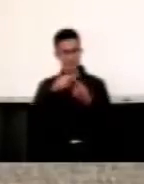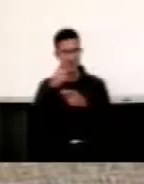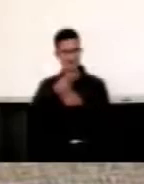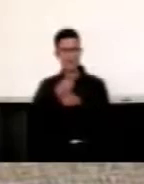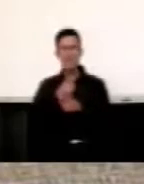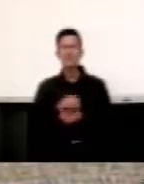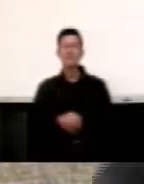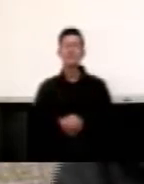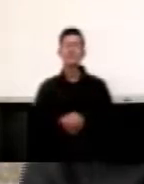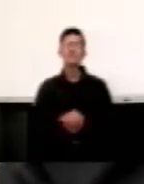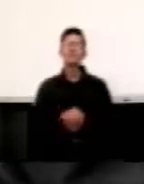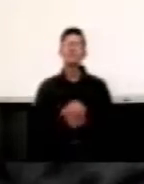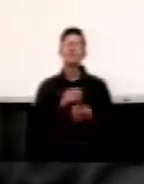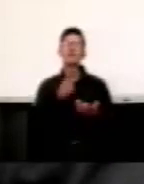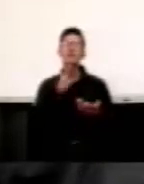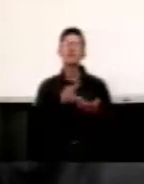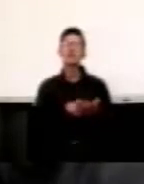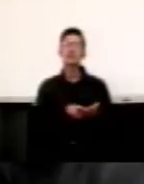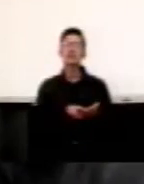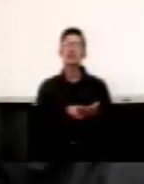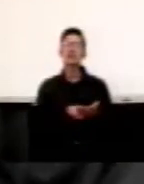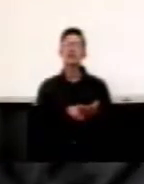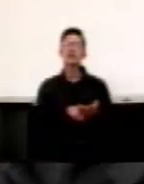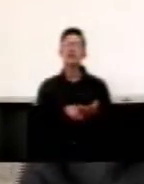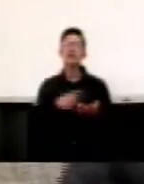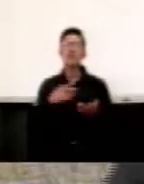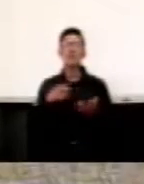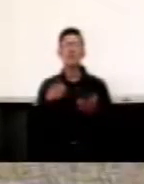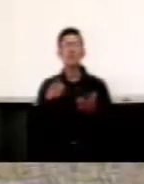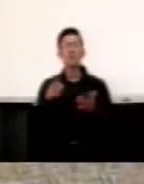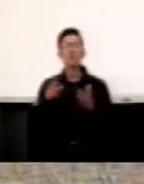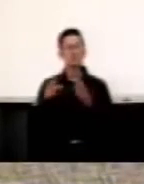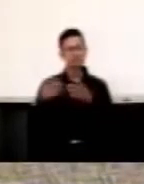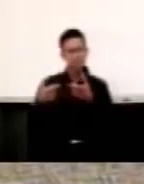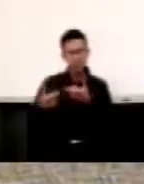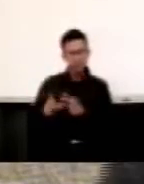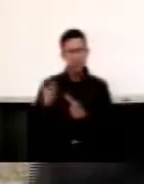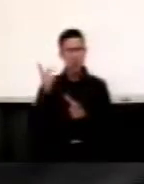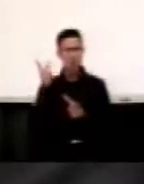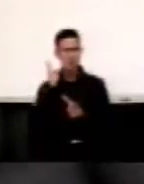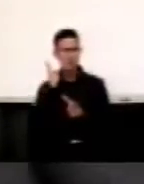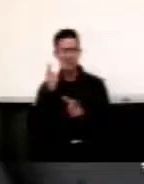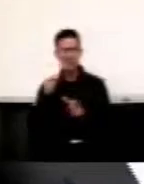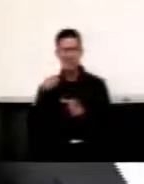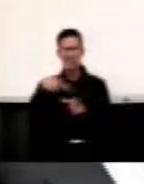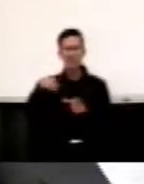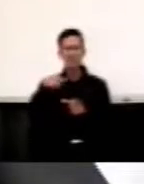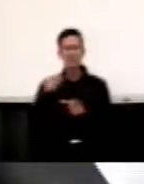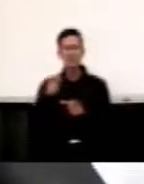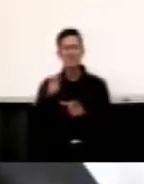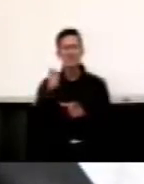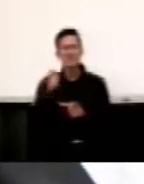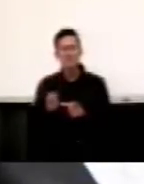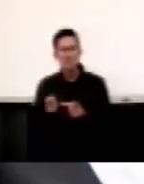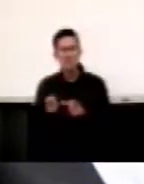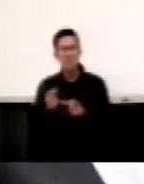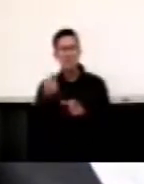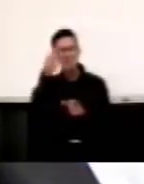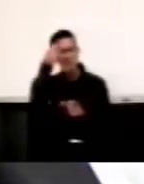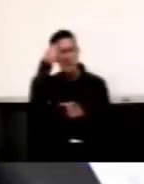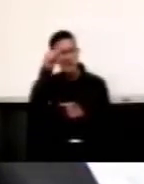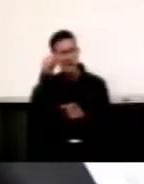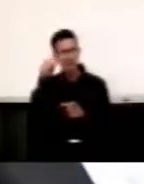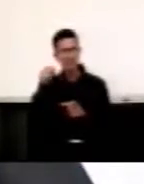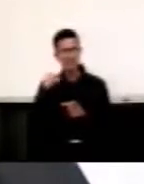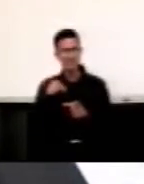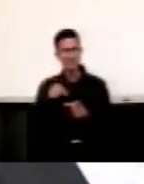sobre qué se entiende o en qué consisten los partidos políticos y el sistema de partidos. Y va desde una explicación muy concreta,